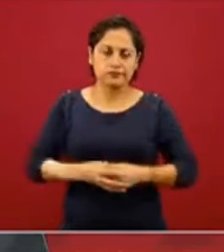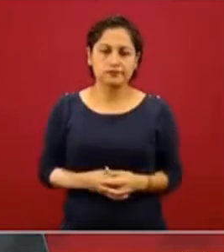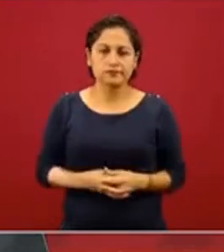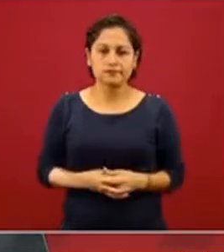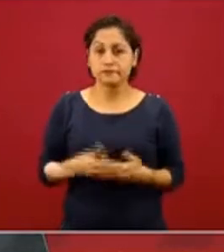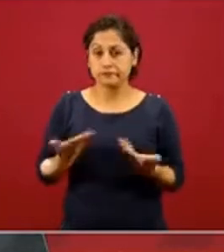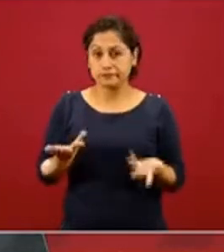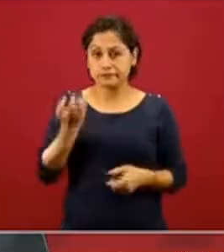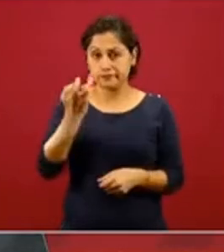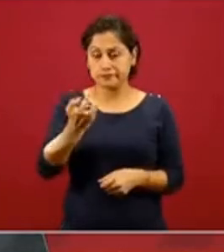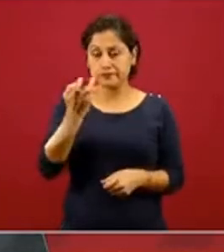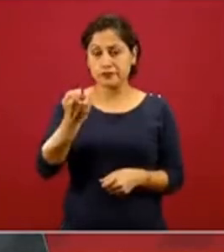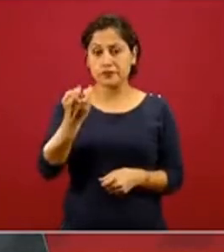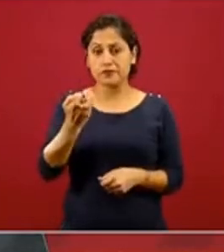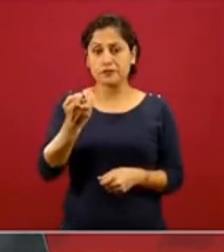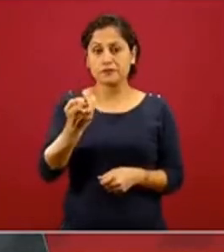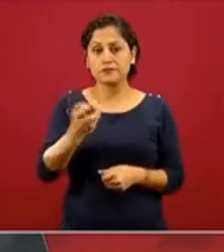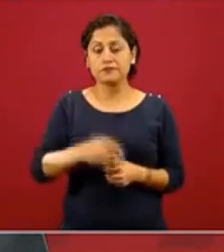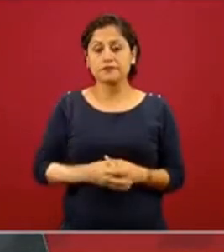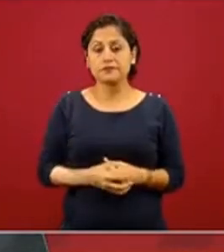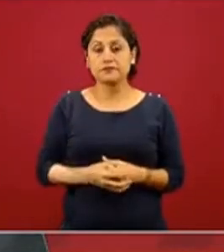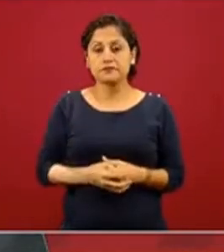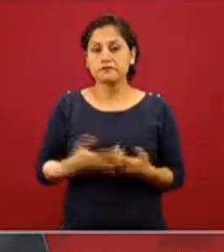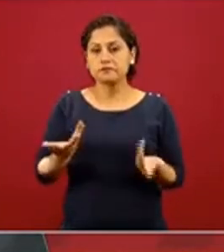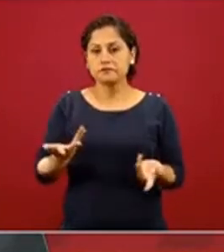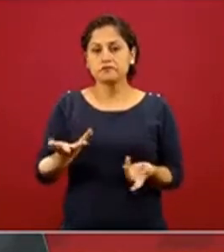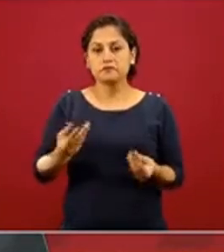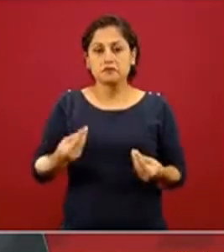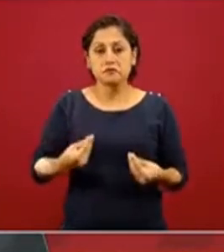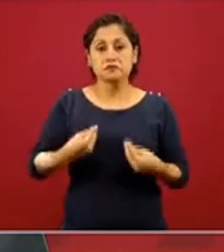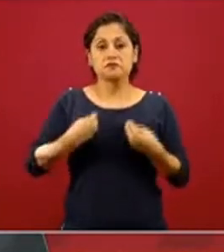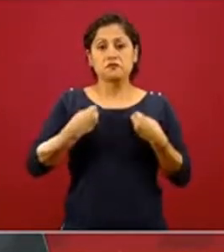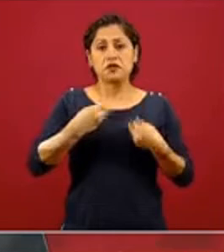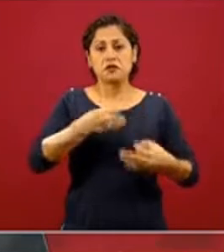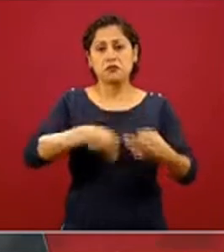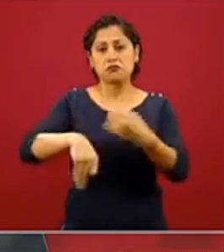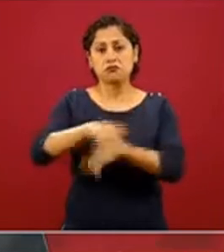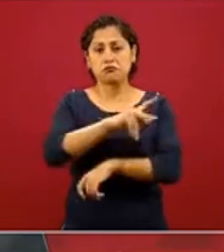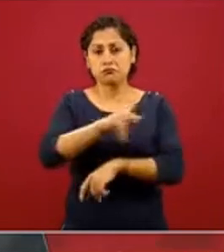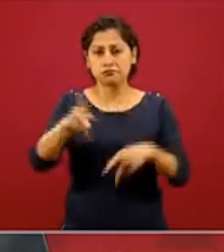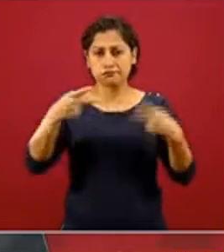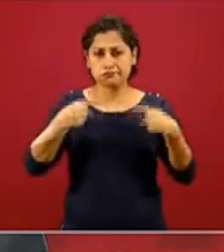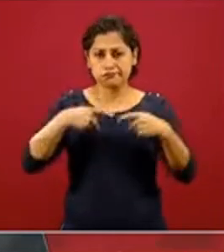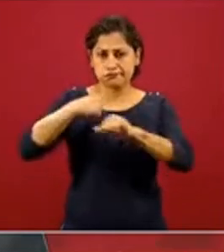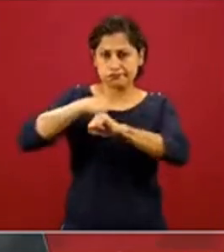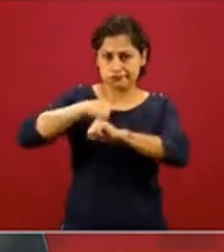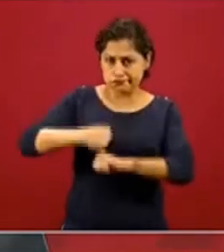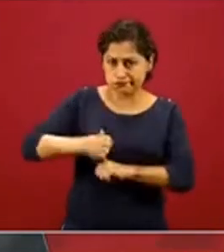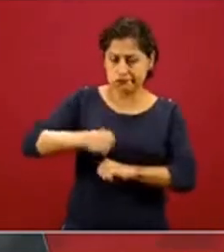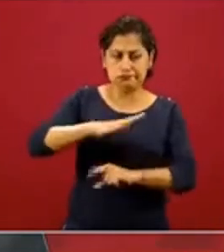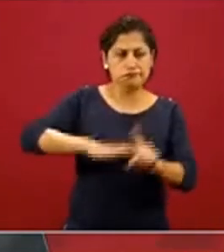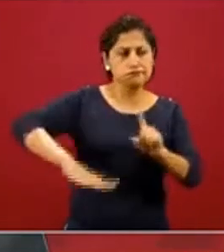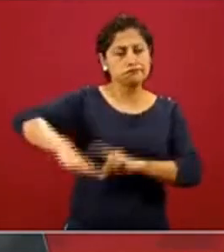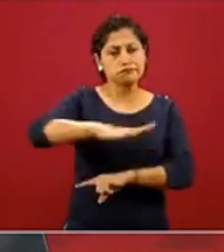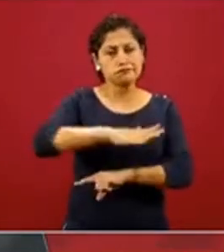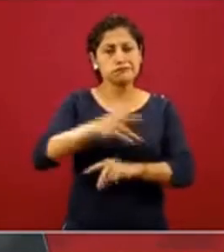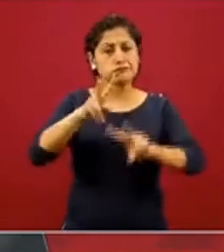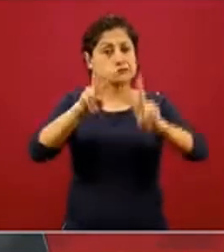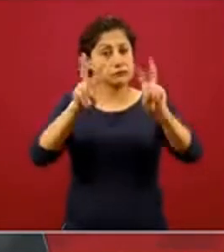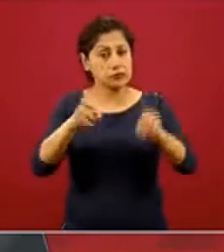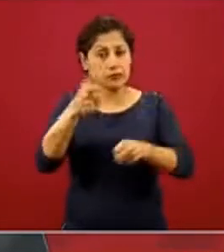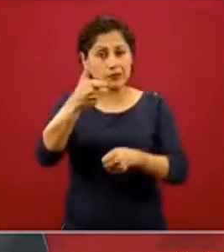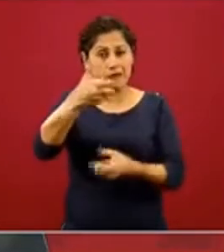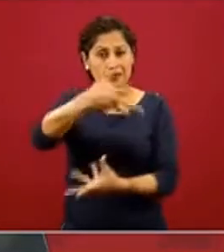importante carga sobre la vida pública, incluyendo los aspectos económicos. A veces hay gente